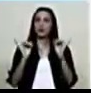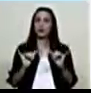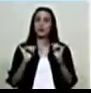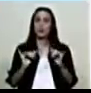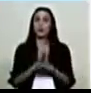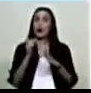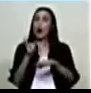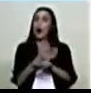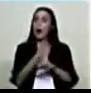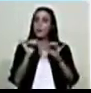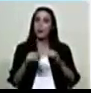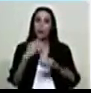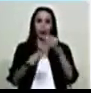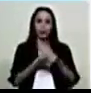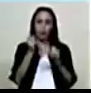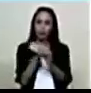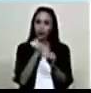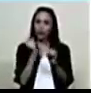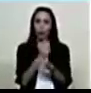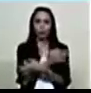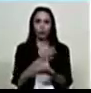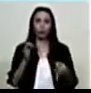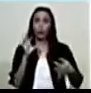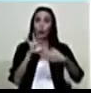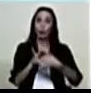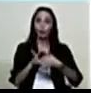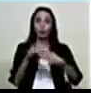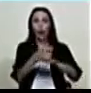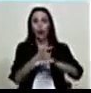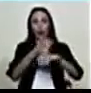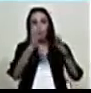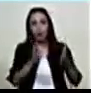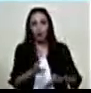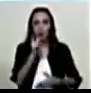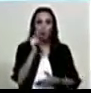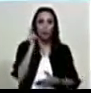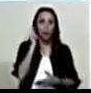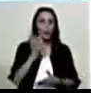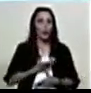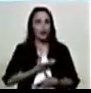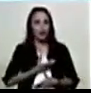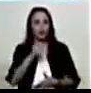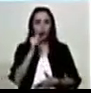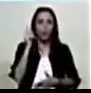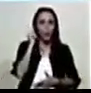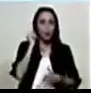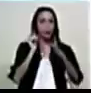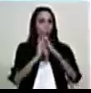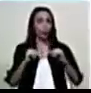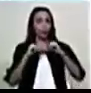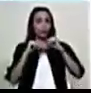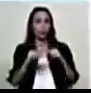un gobierno que trabaja permanentemente, junto a gobernadores, gobernadoras, alcaldes, alcaldesas, de